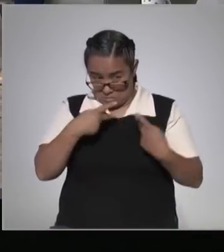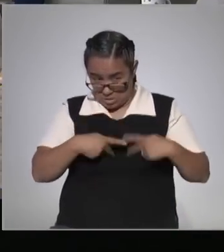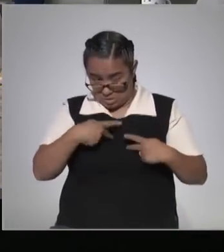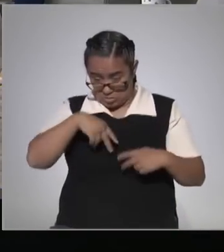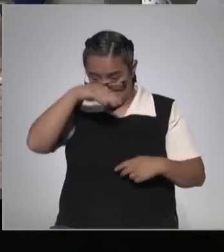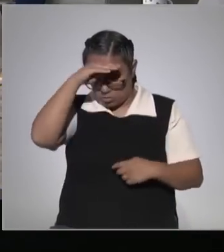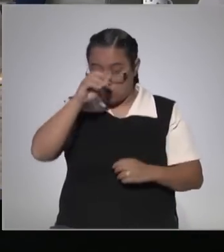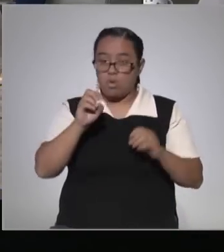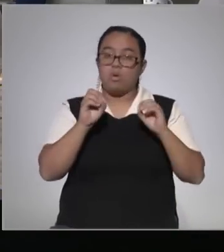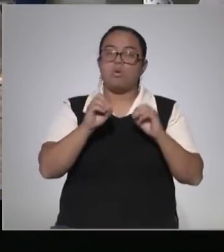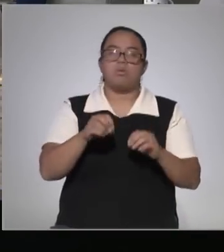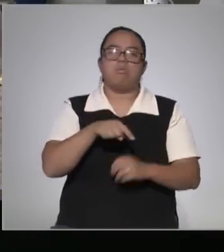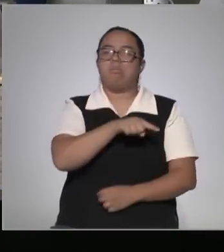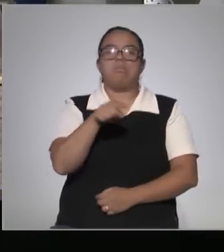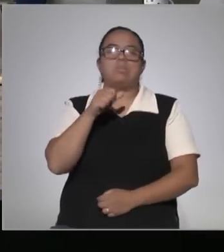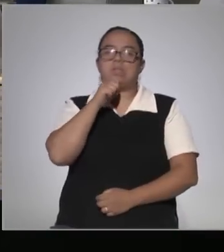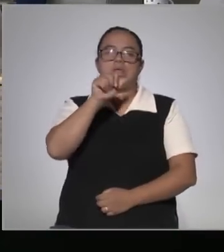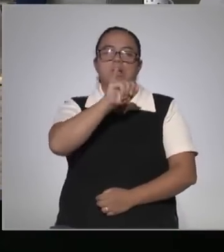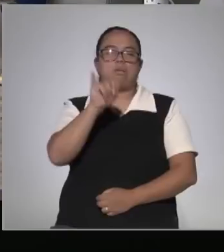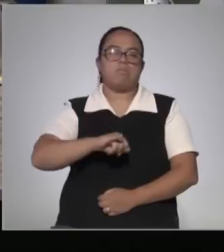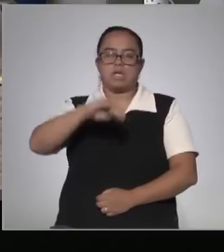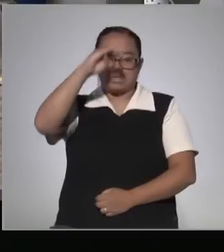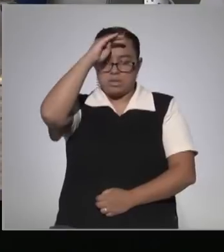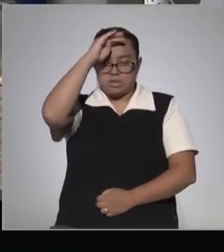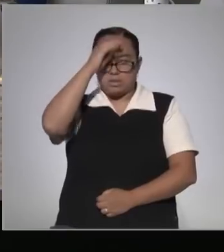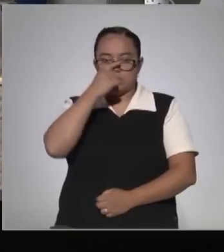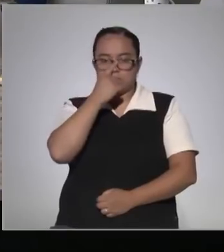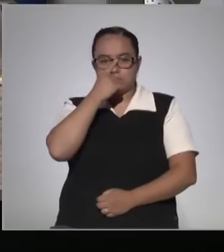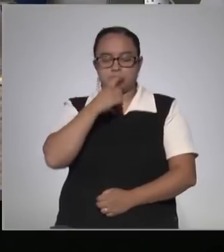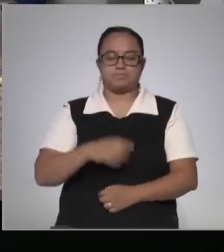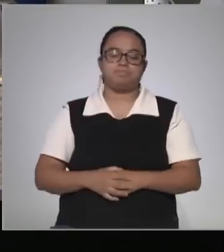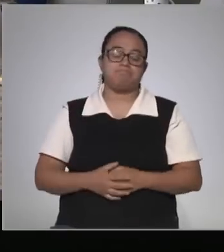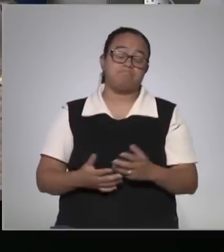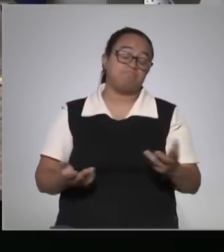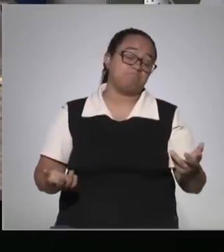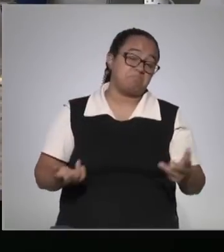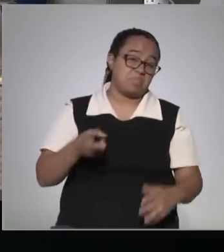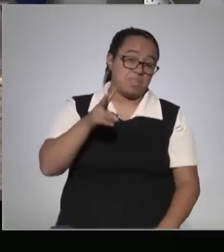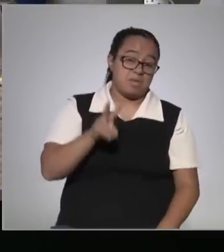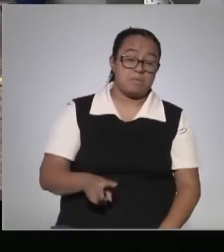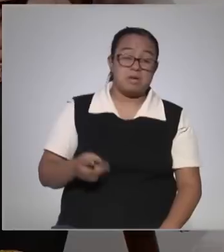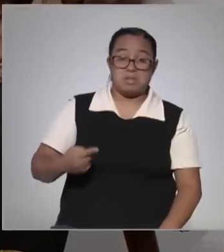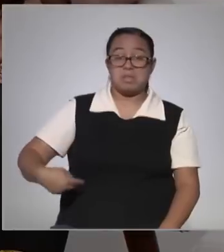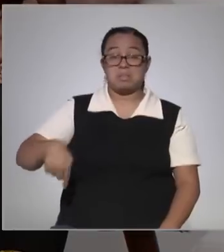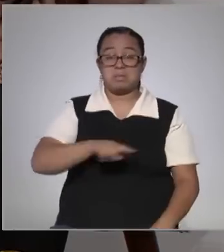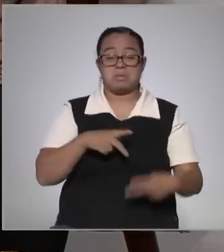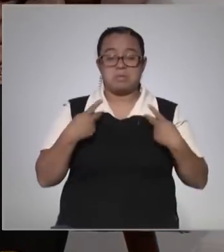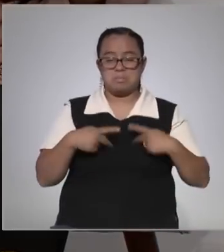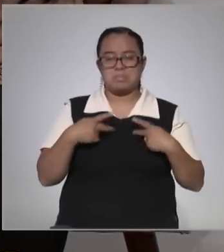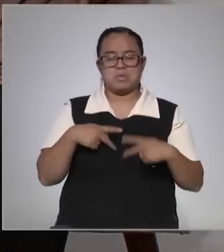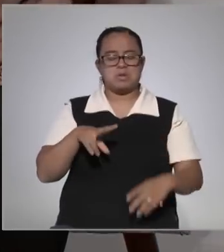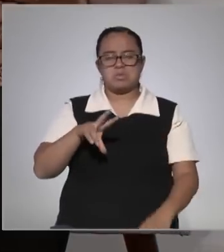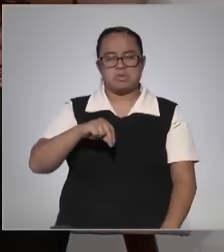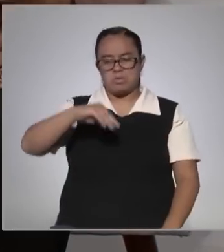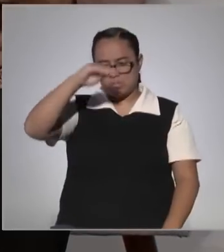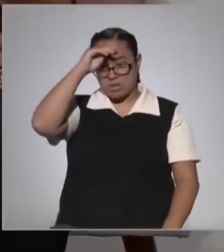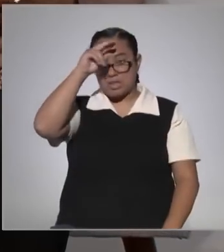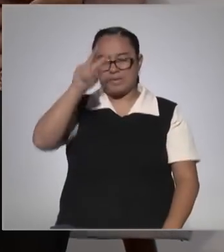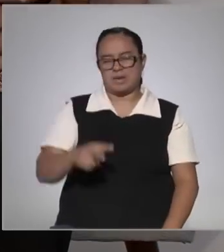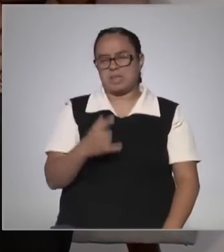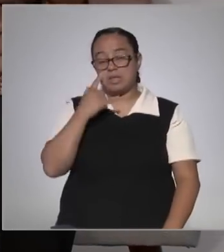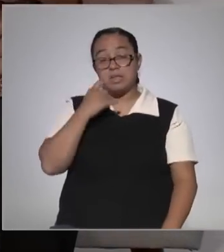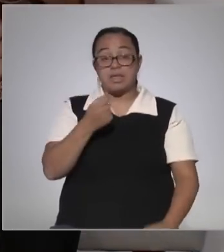en lo que nunca reparamos, Doris. Pues lamentablemente es algo que en lo que no pensamos. Es muy curioso porque cuando somos